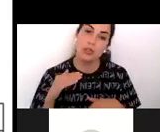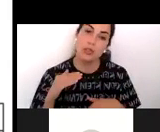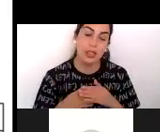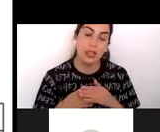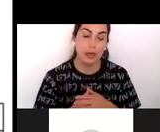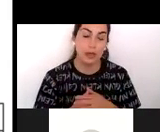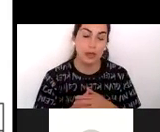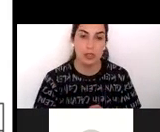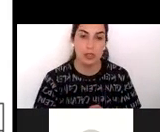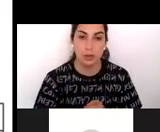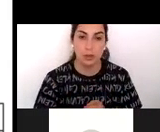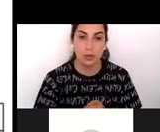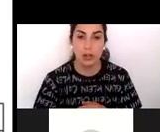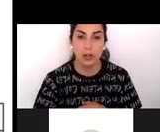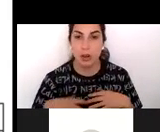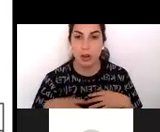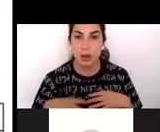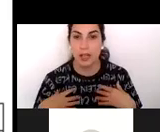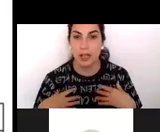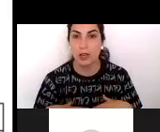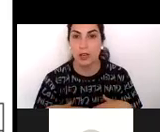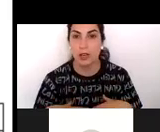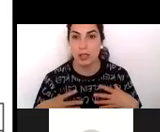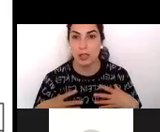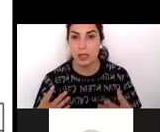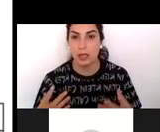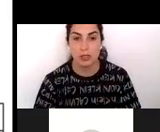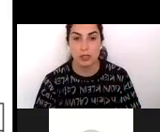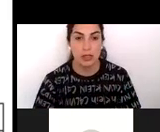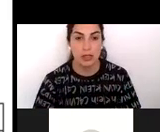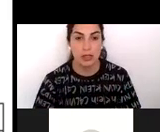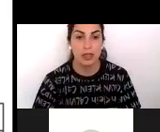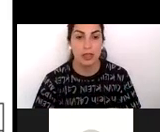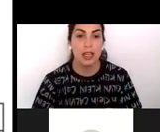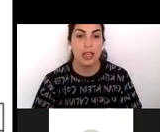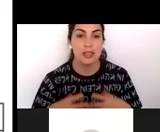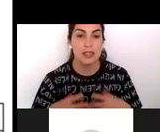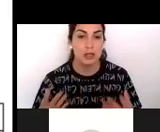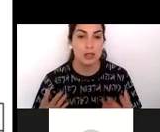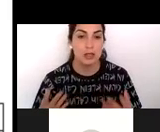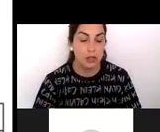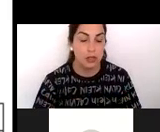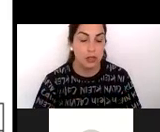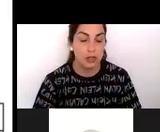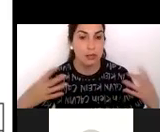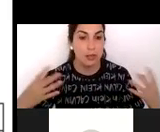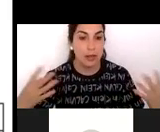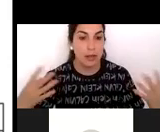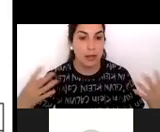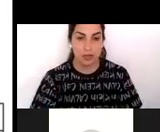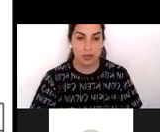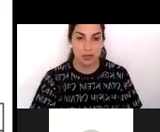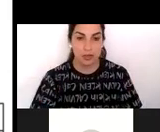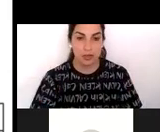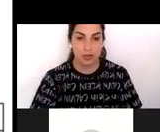en dos, en dos interpretaciones. Primero nos vamos a fijar en la contextualización, es decir, en la situación que va a